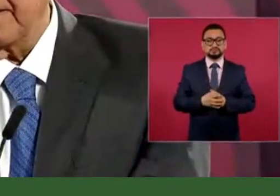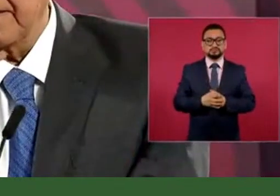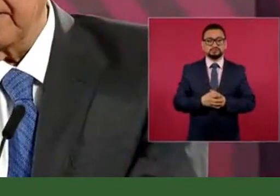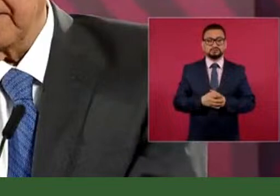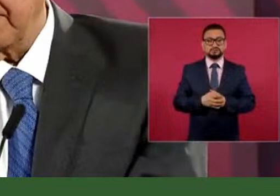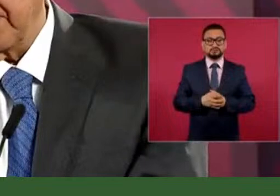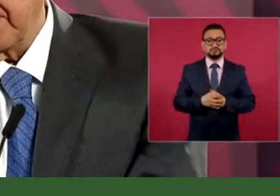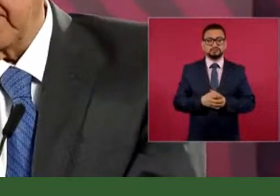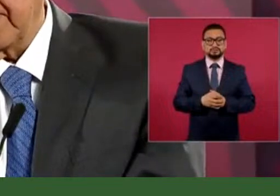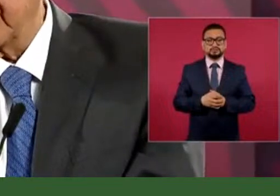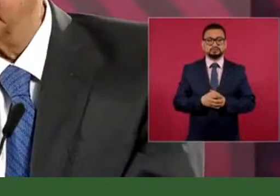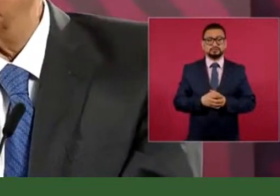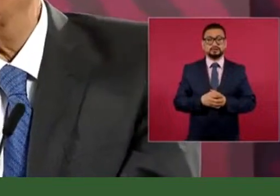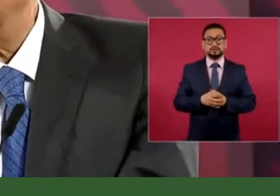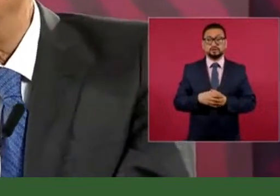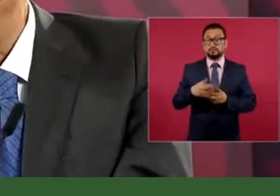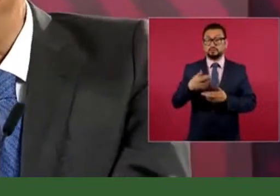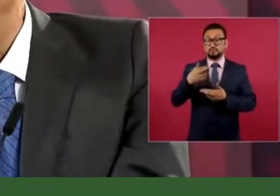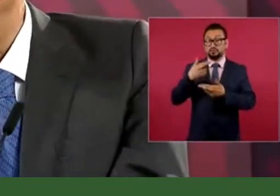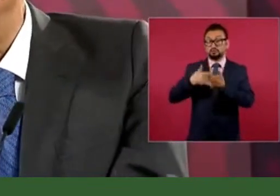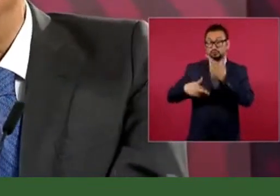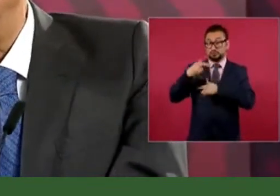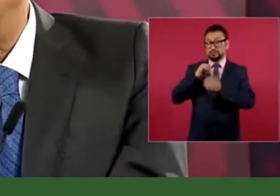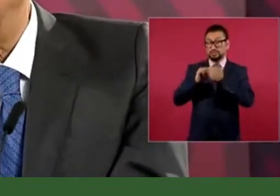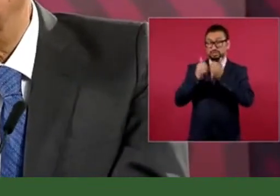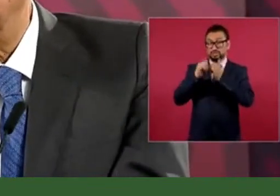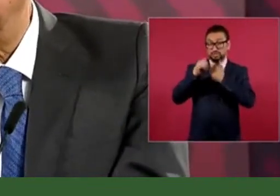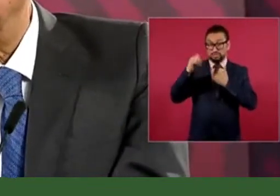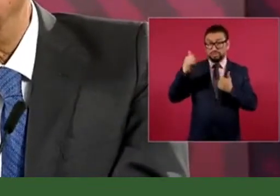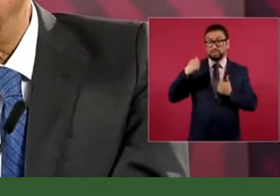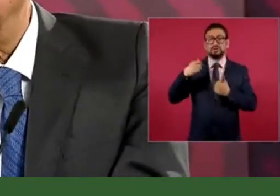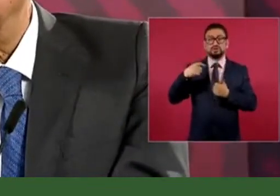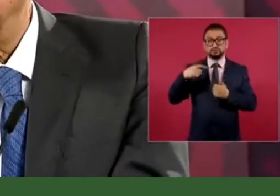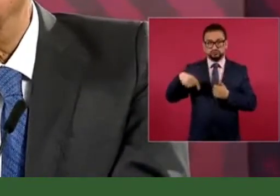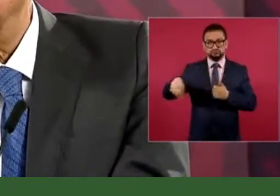a regresar por sus fueros,